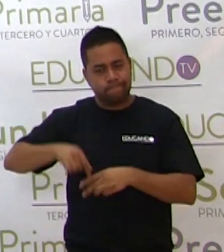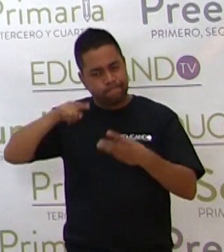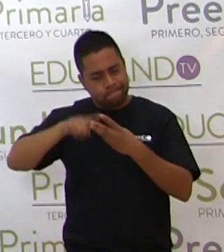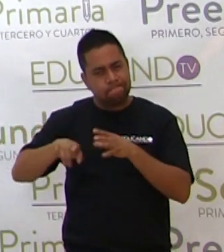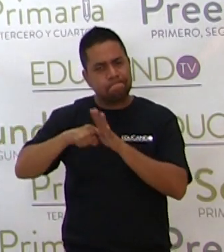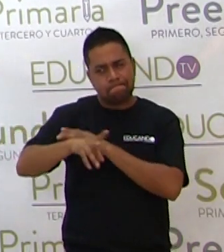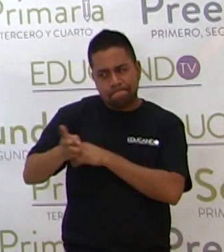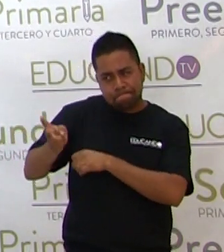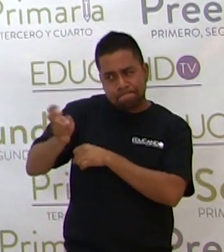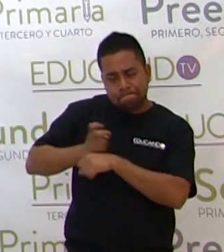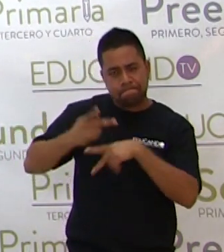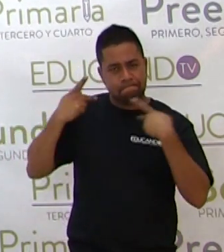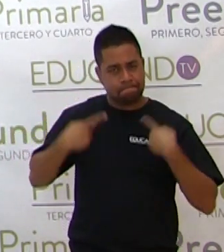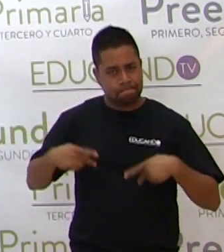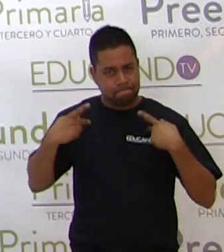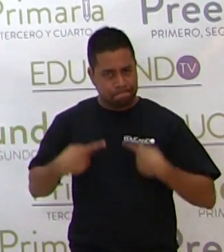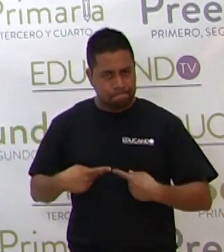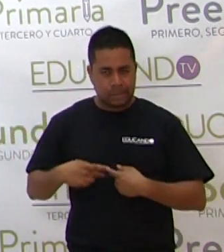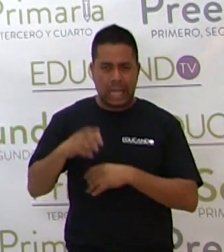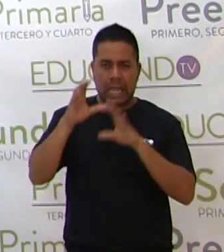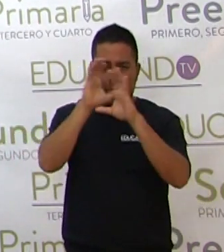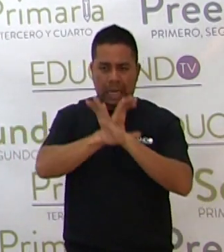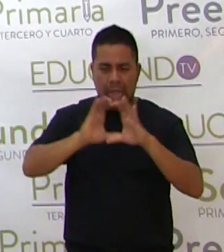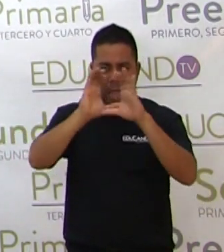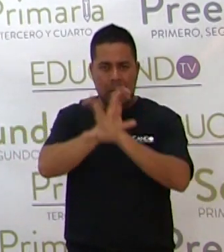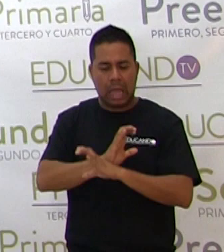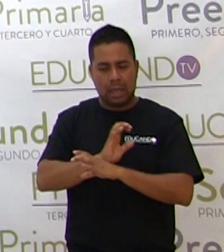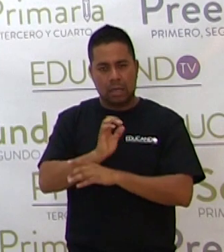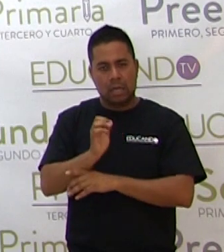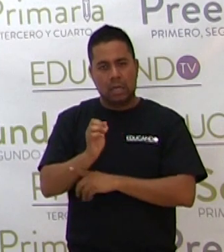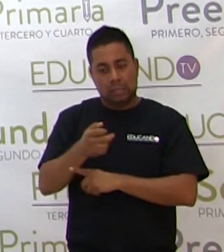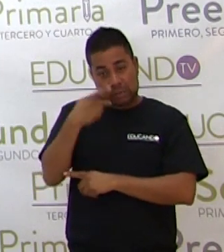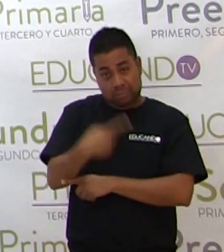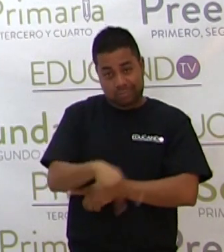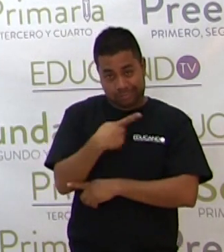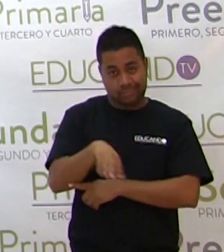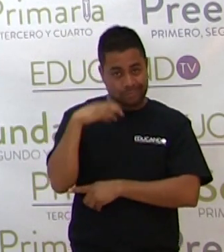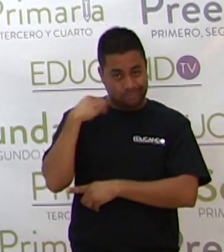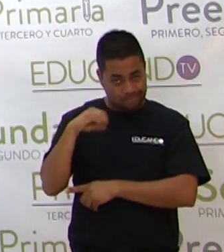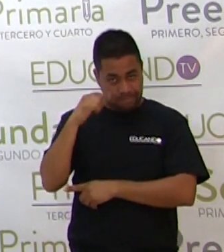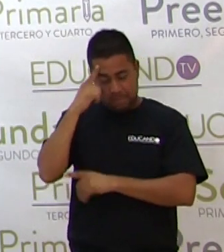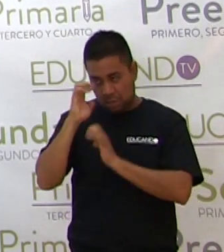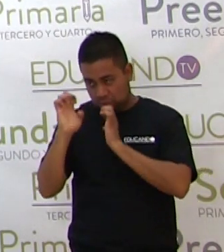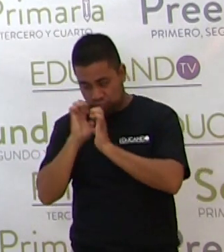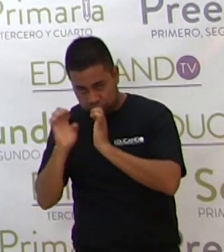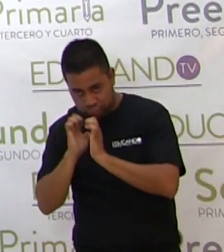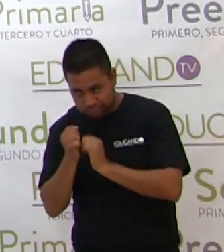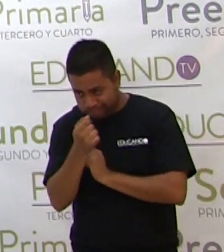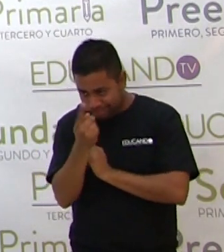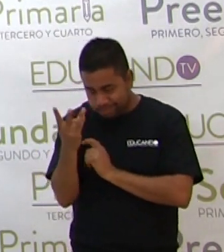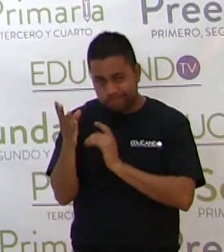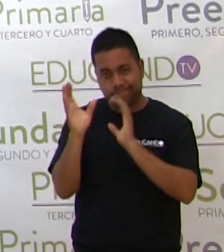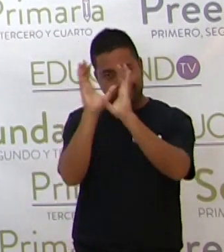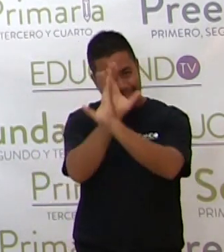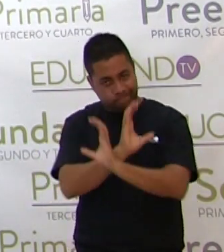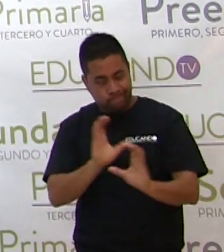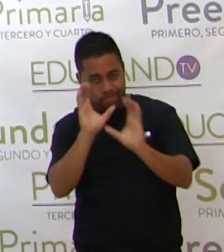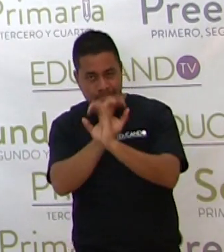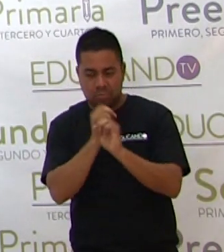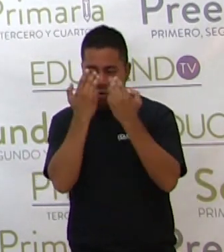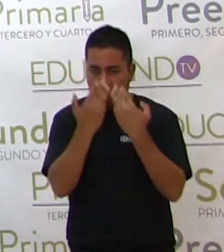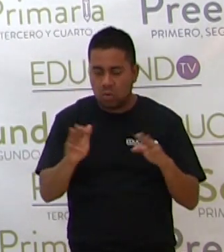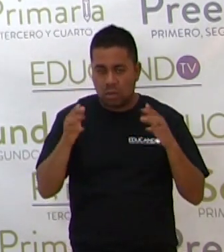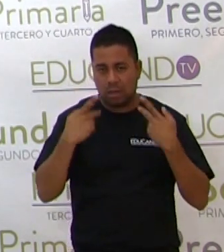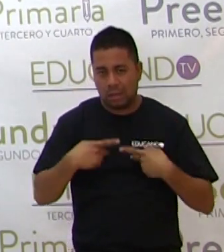invite a artistas locales para hacer las entrevistas y algunos de estos cantantes y músicos